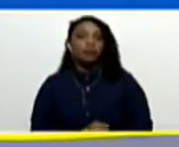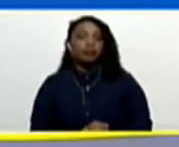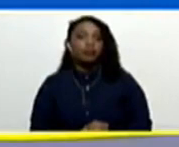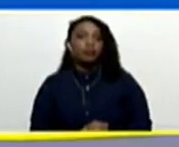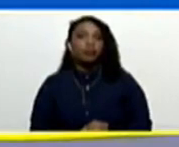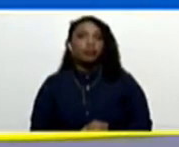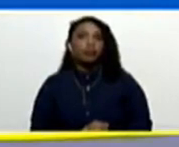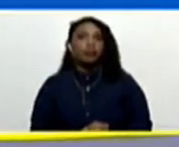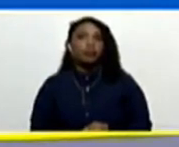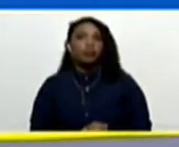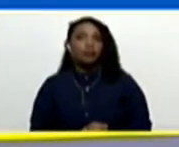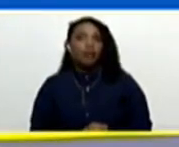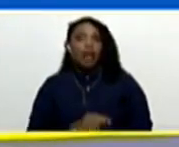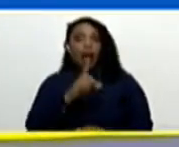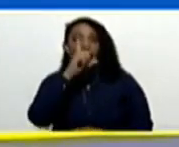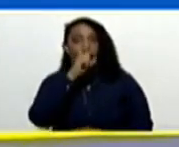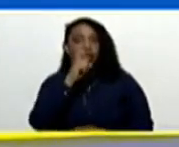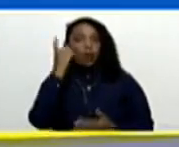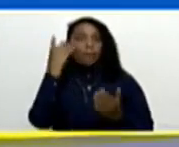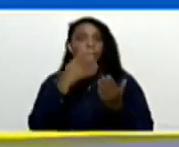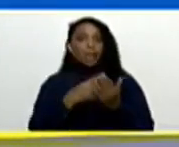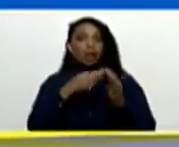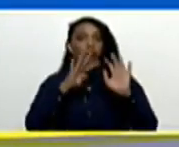El año 99,